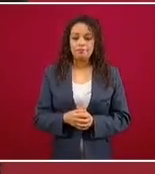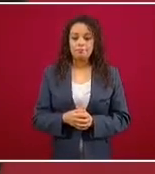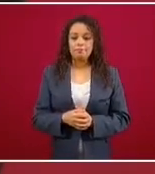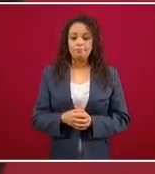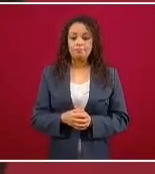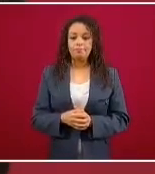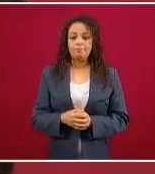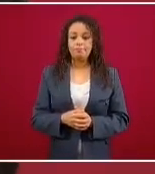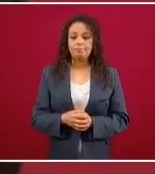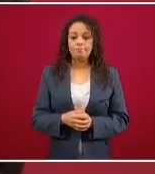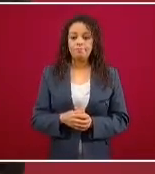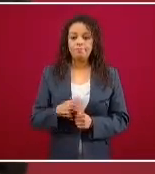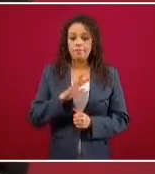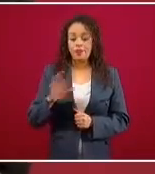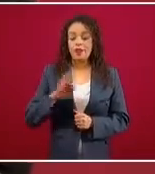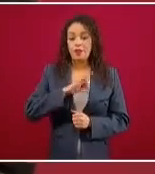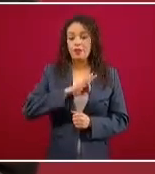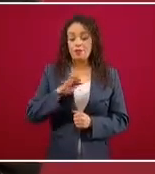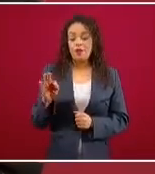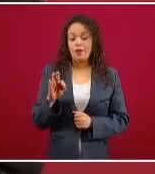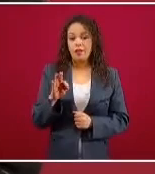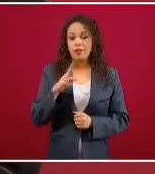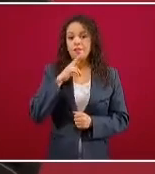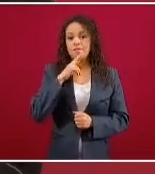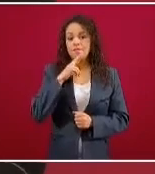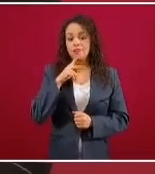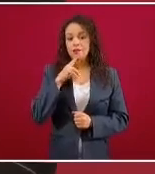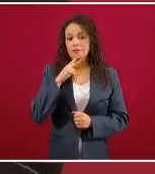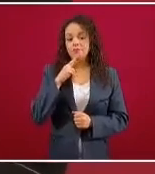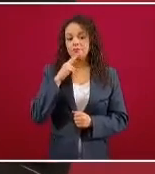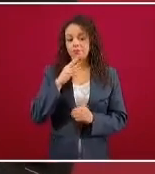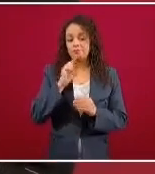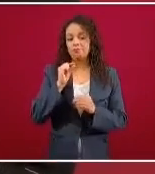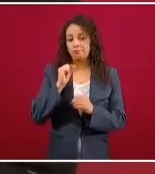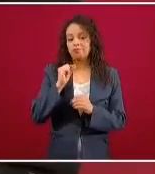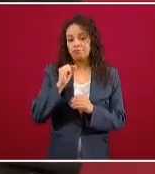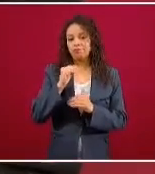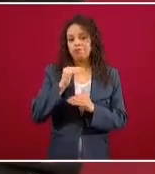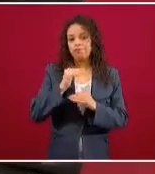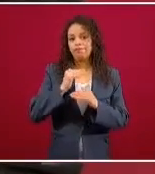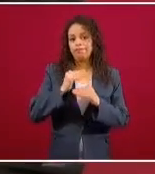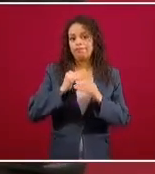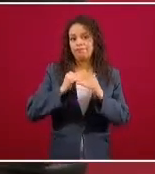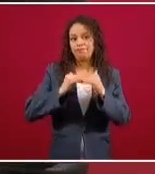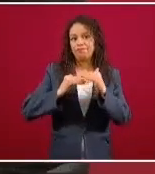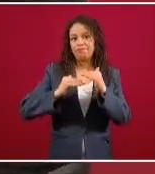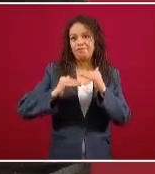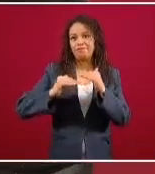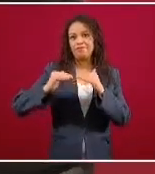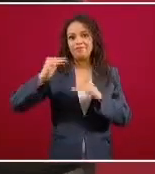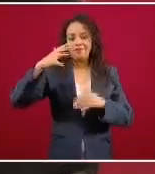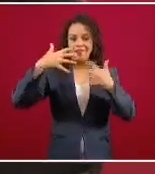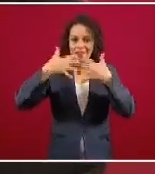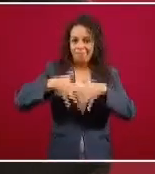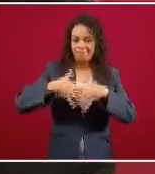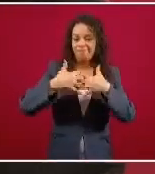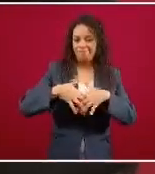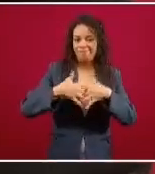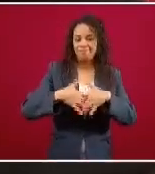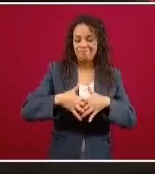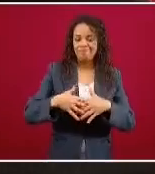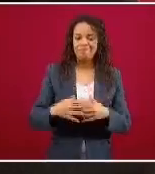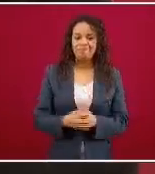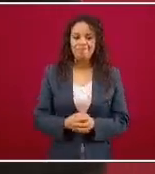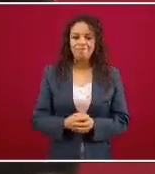venía logrando ya el crecimiento en la producción. Ahora vamos a